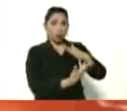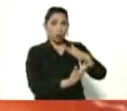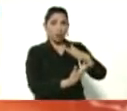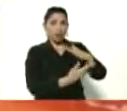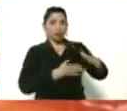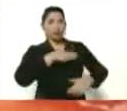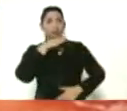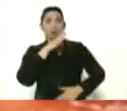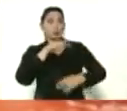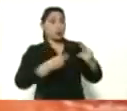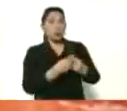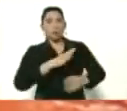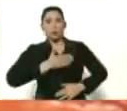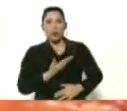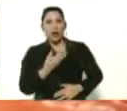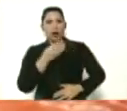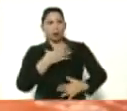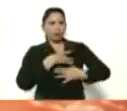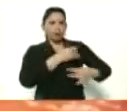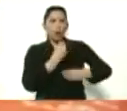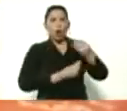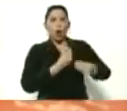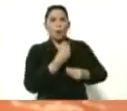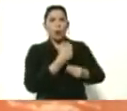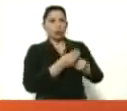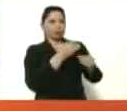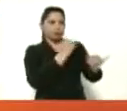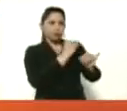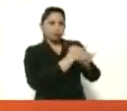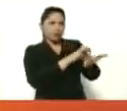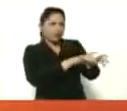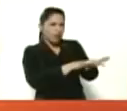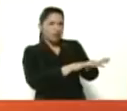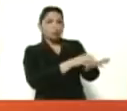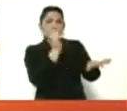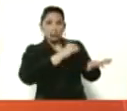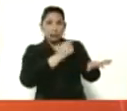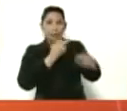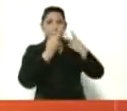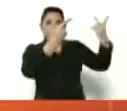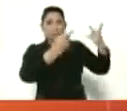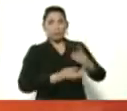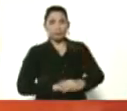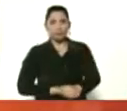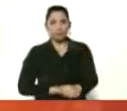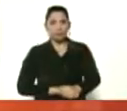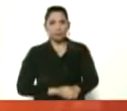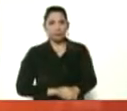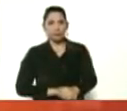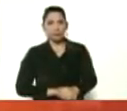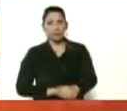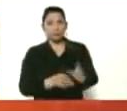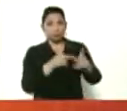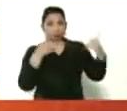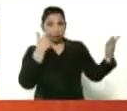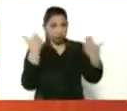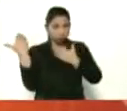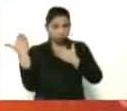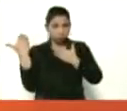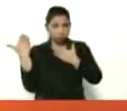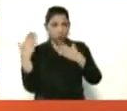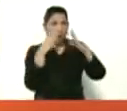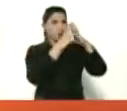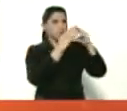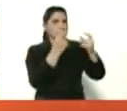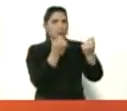a lo mejor nunca tuvieron la intención de hacer esa plataforma, pero lo que sí salió en Associated Press fue que de toda la